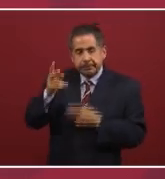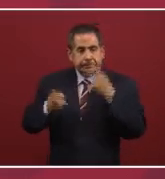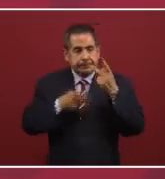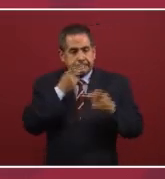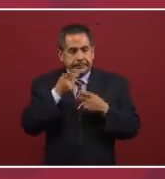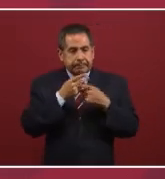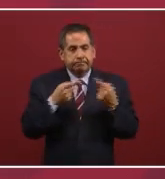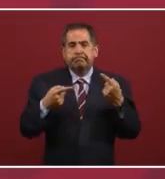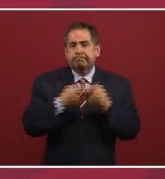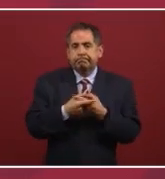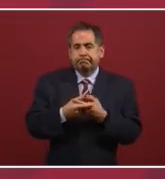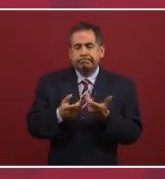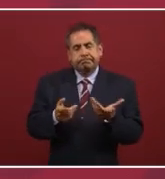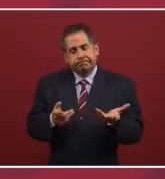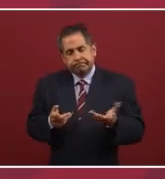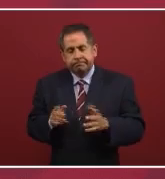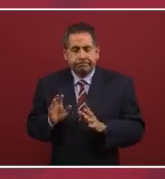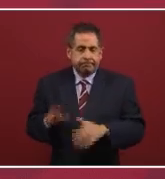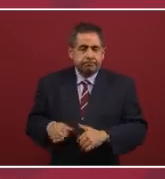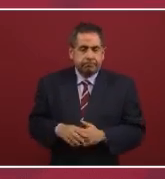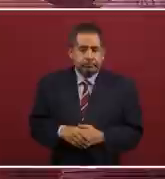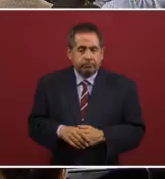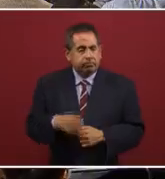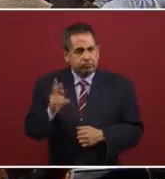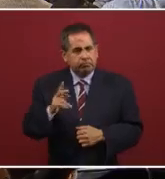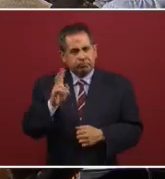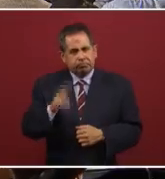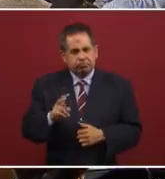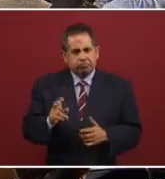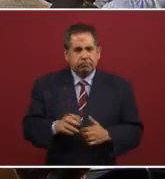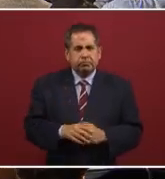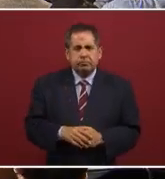y se le pasó eso. Pero en efecto sí